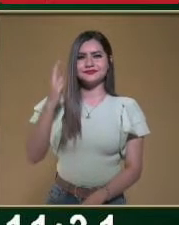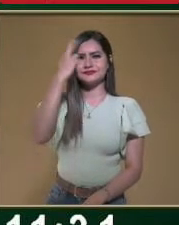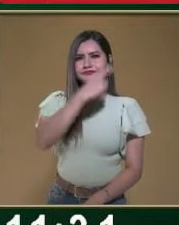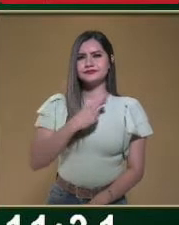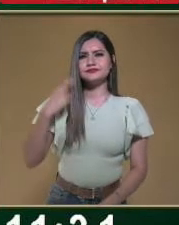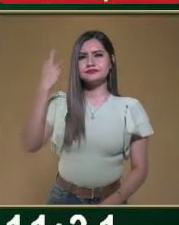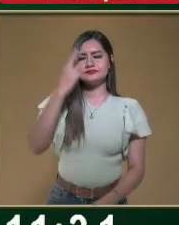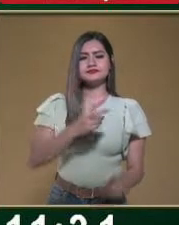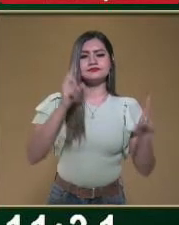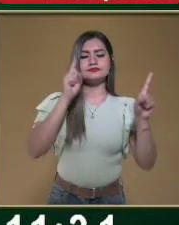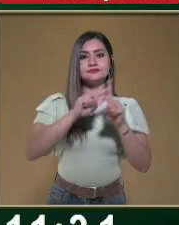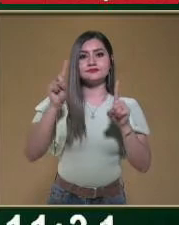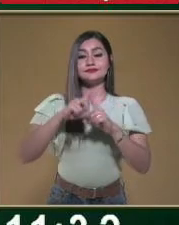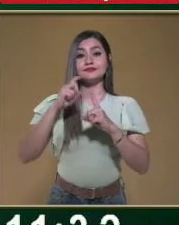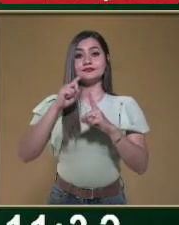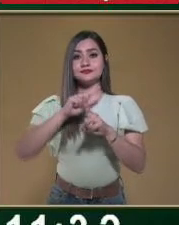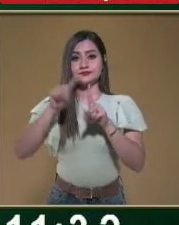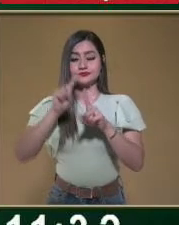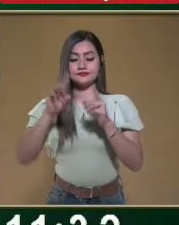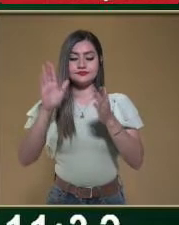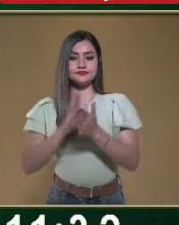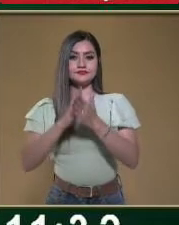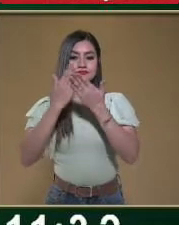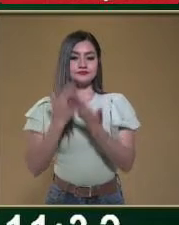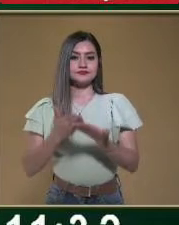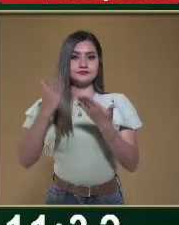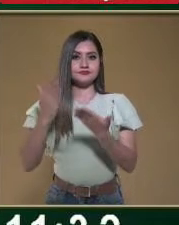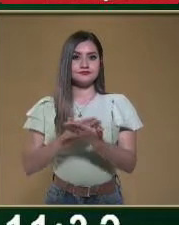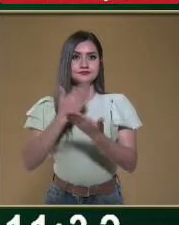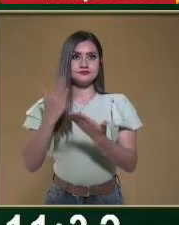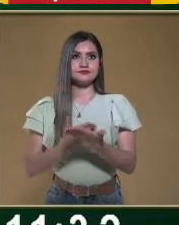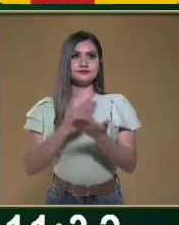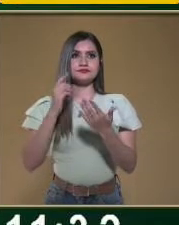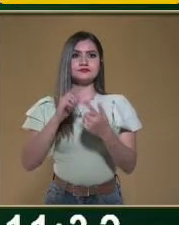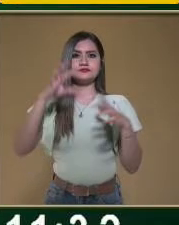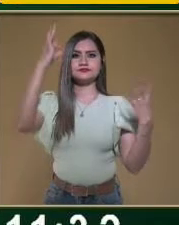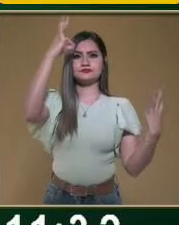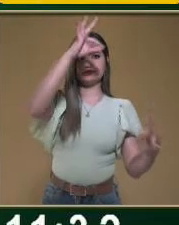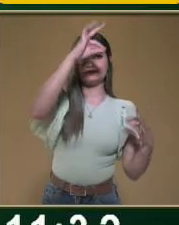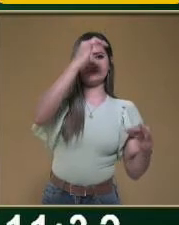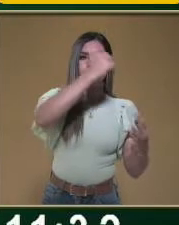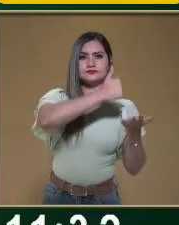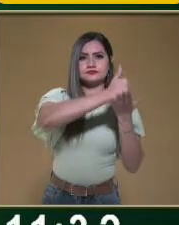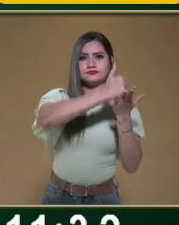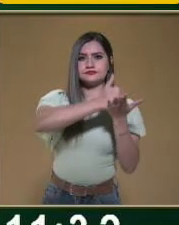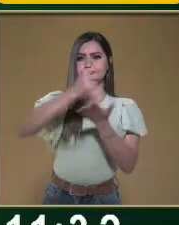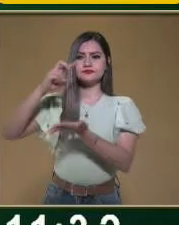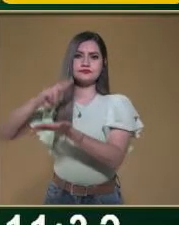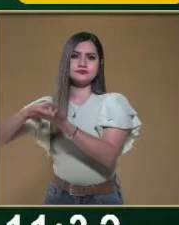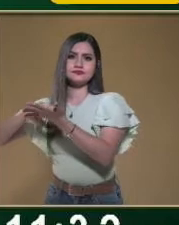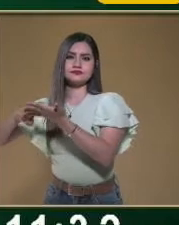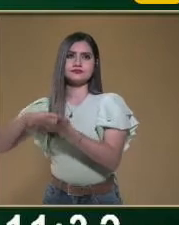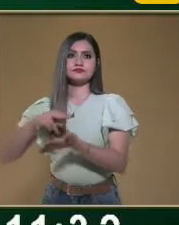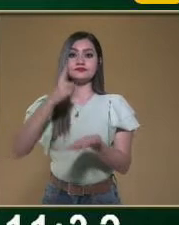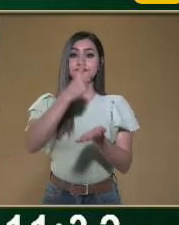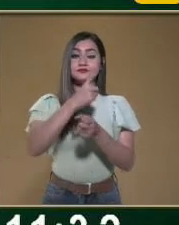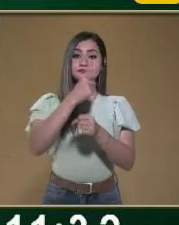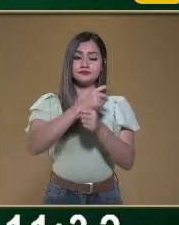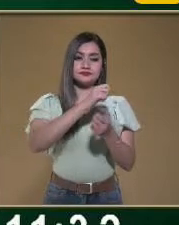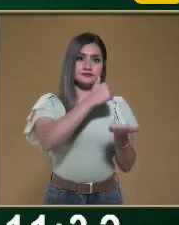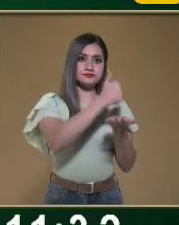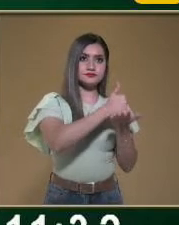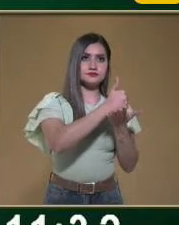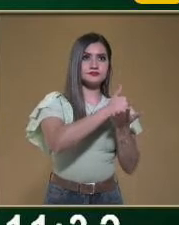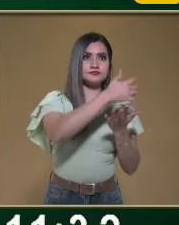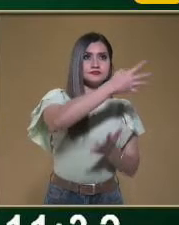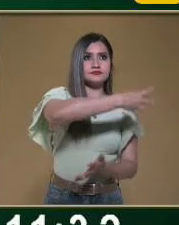textos. Ahí te están apareciendo dos carteles, uno de color azul y uno de color rosa. El primero dice, teatro,